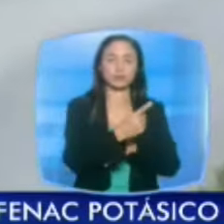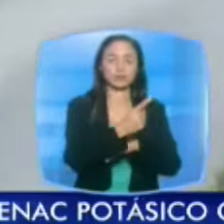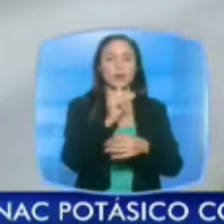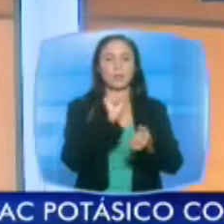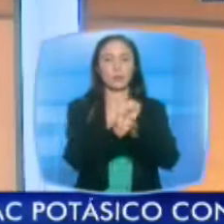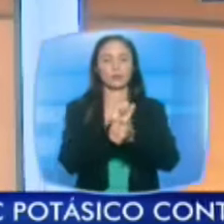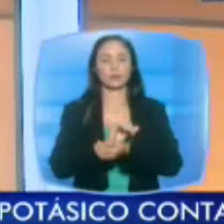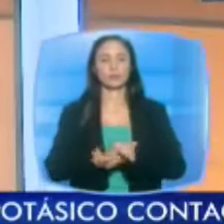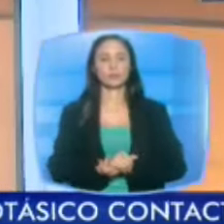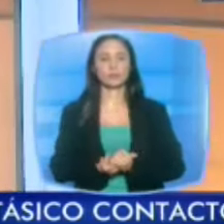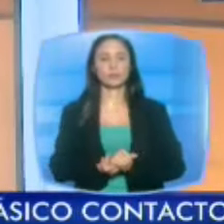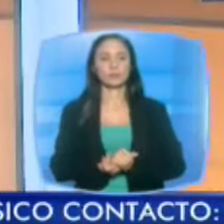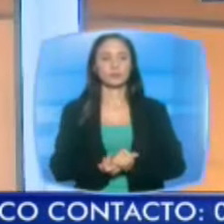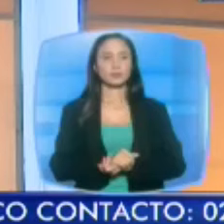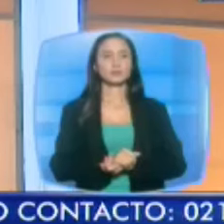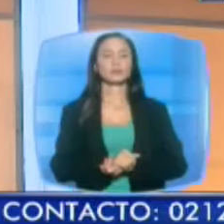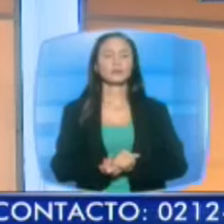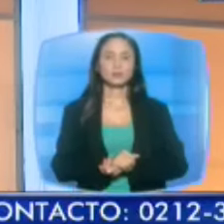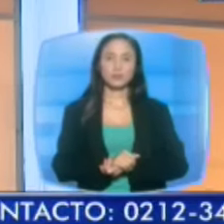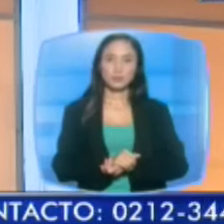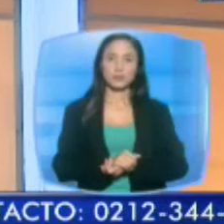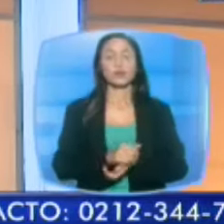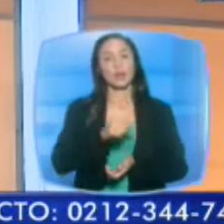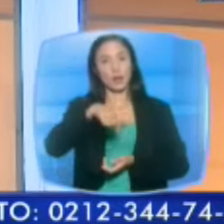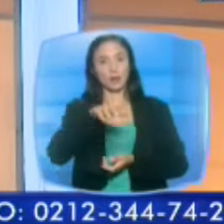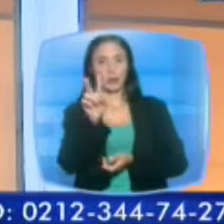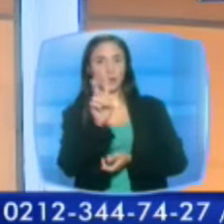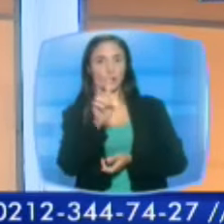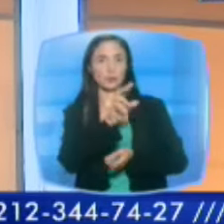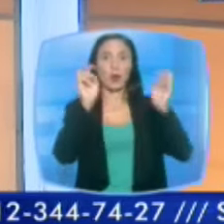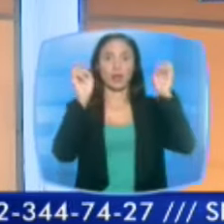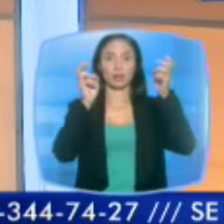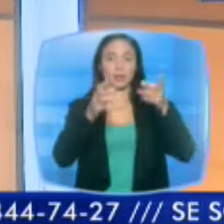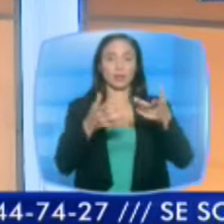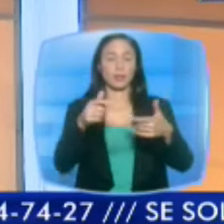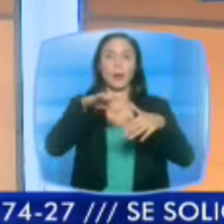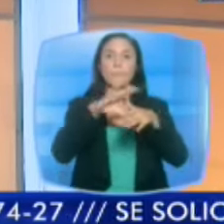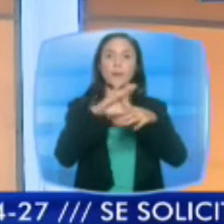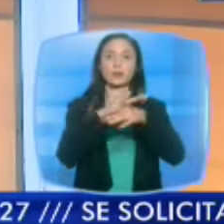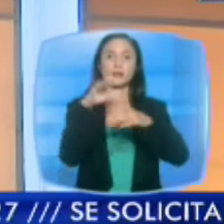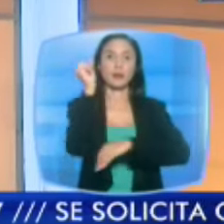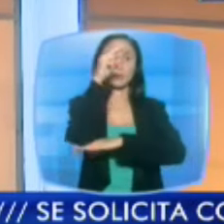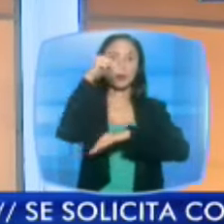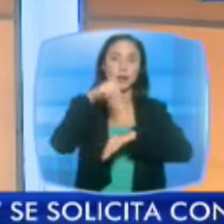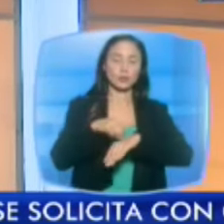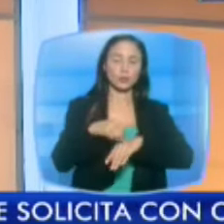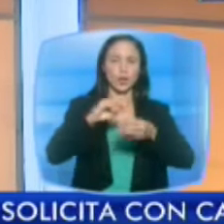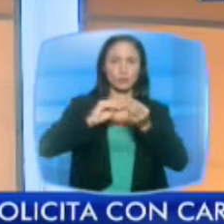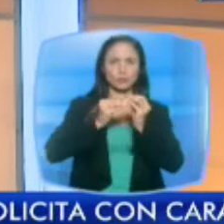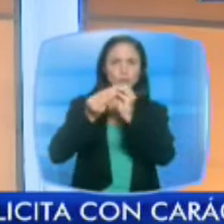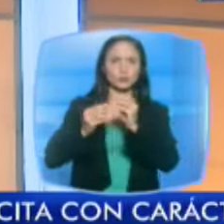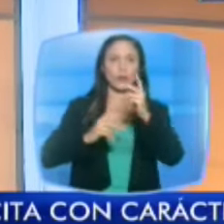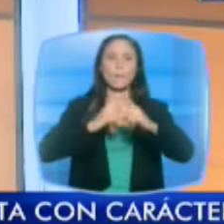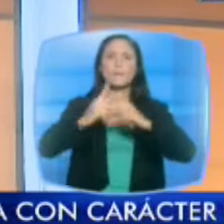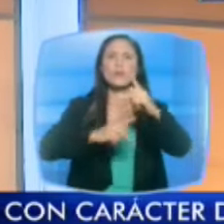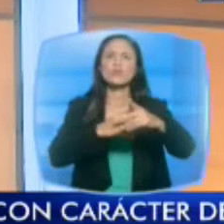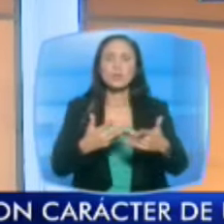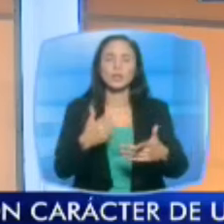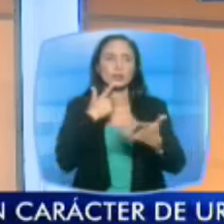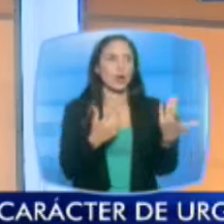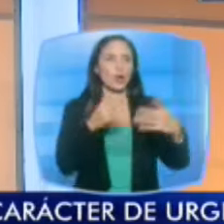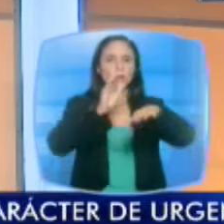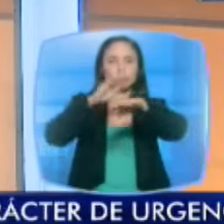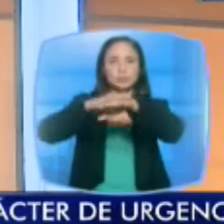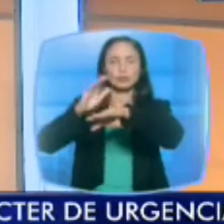carcelario. Y de vuelta a nuestro país, tenemos que este martes la Asamblea Nacional culminó el proceso de notificación formal a